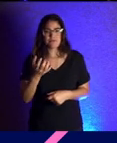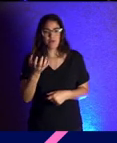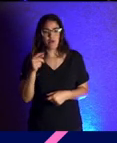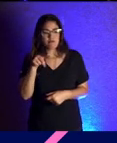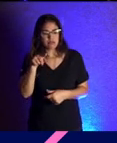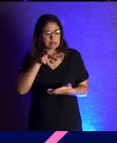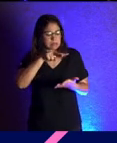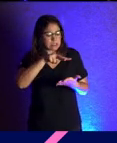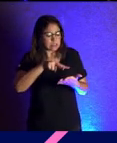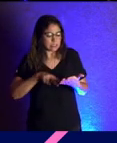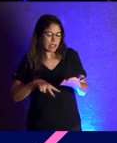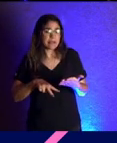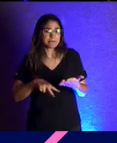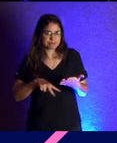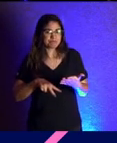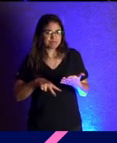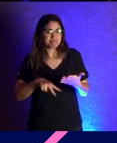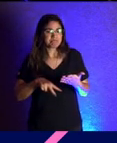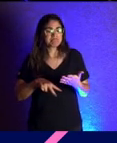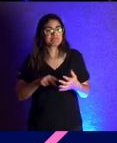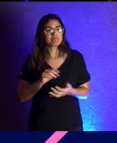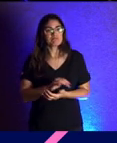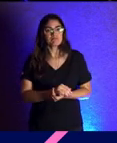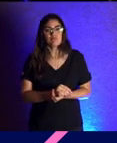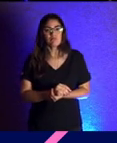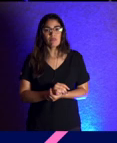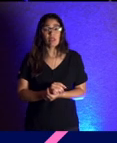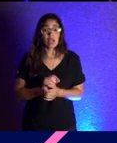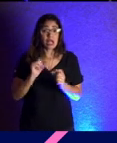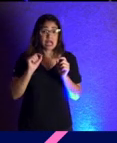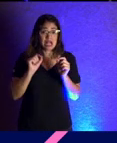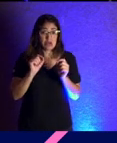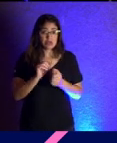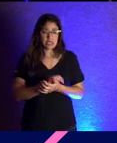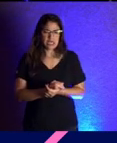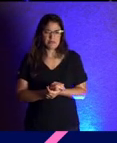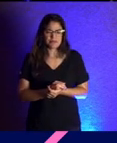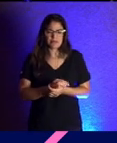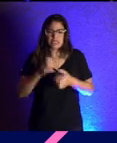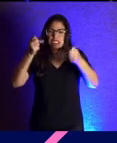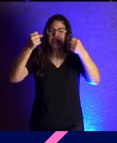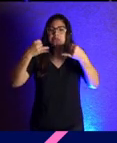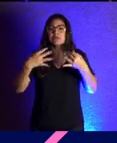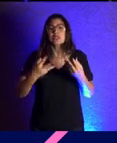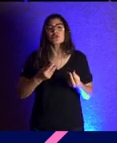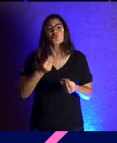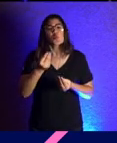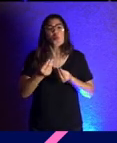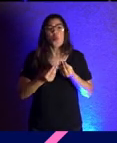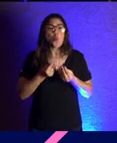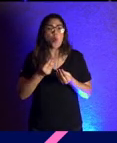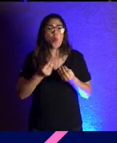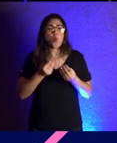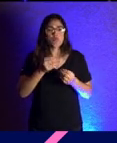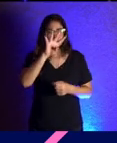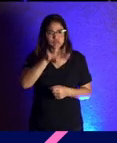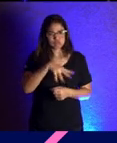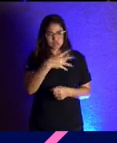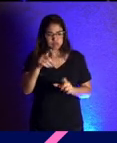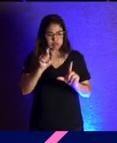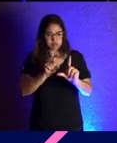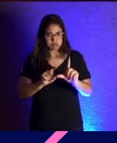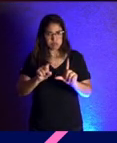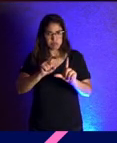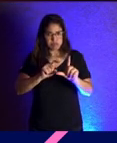través de una hora, donde diferentes expertos hablan de cómo, por ejemplo, la plataforma puede nos parecer de redes